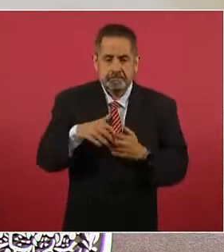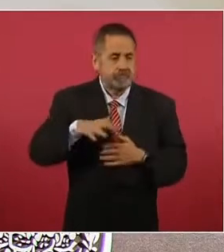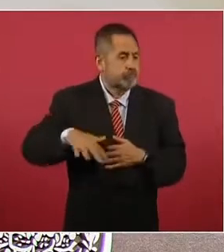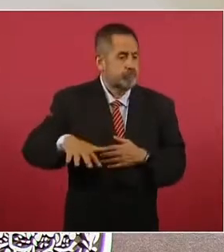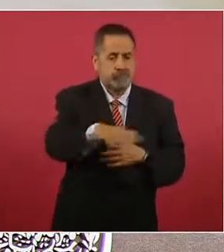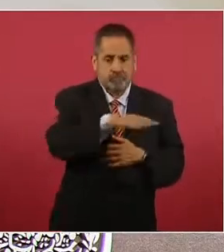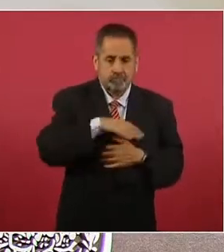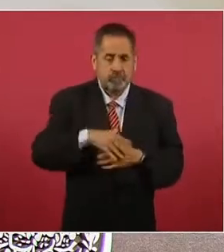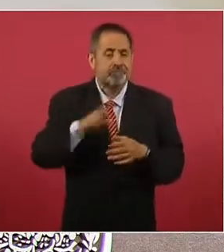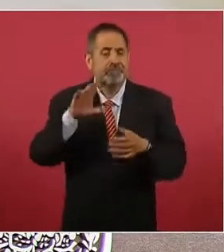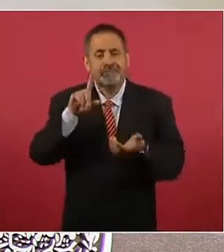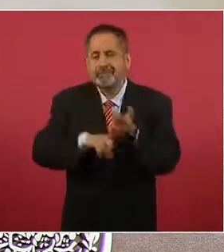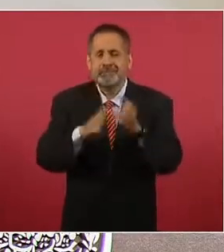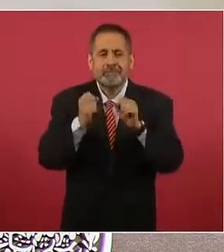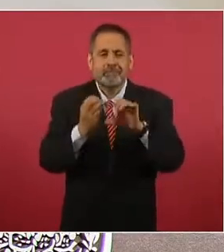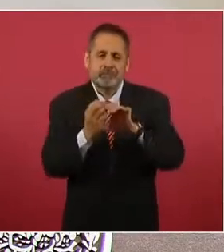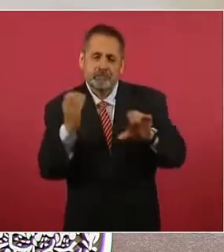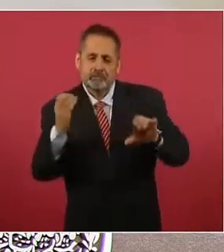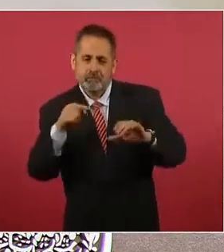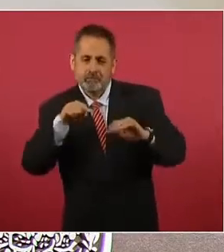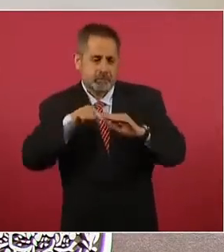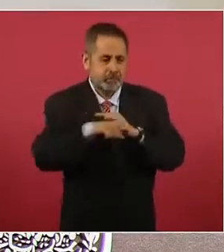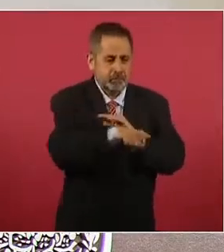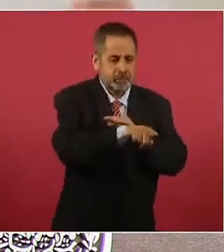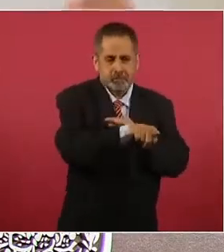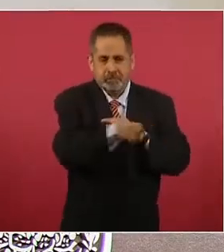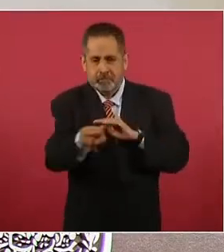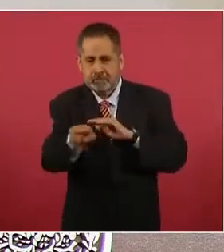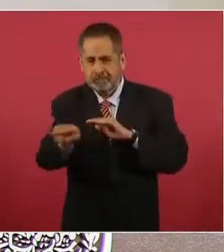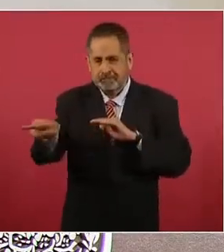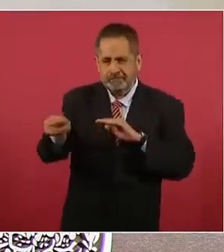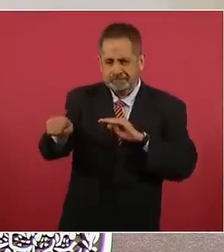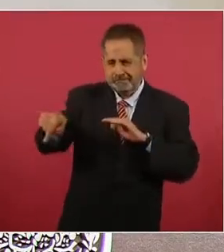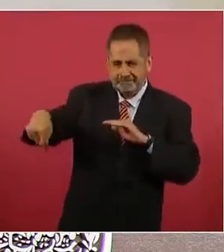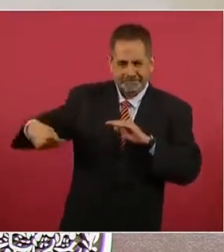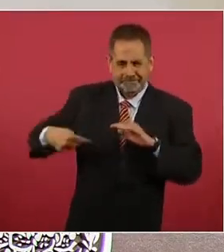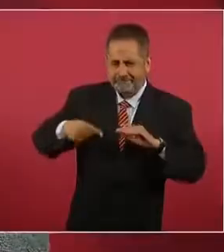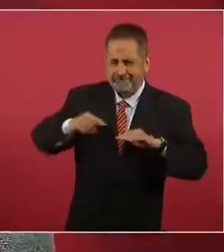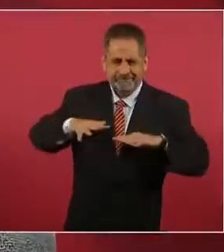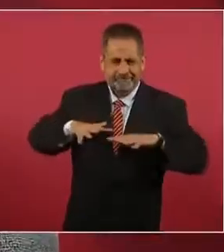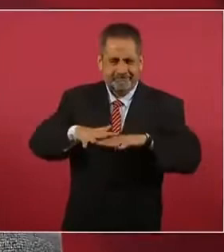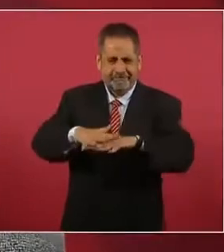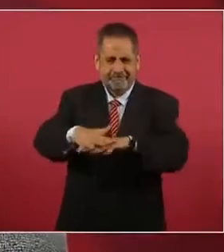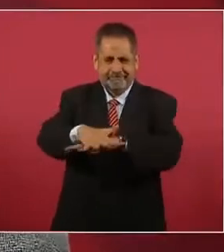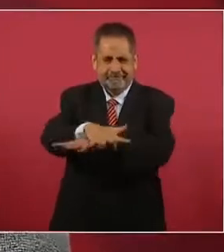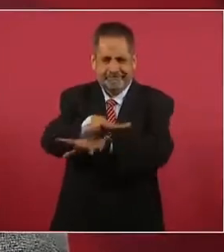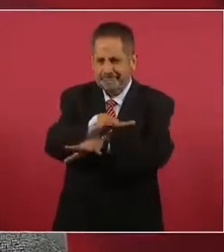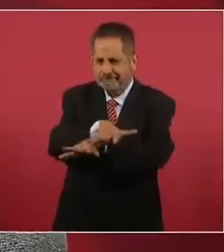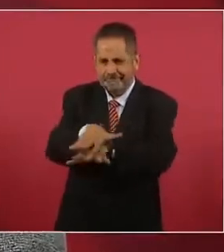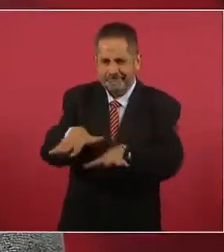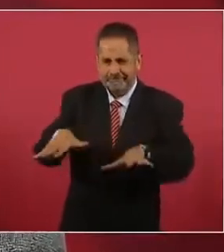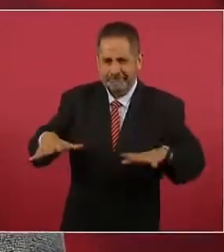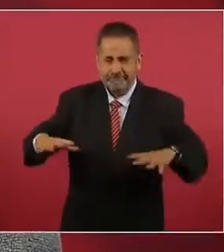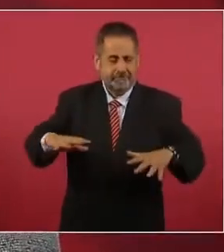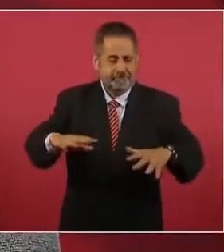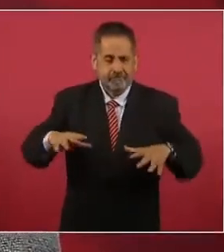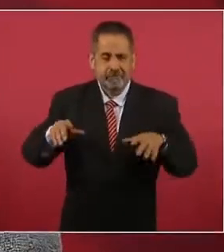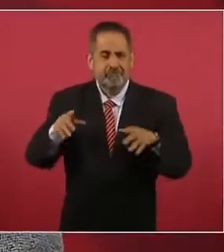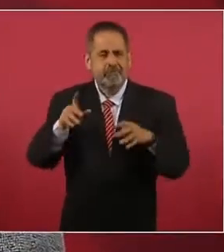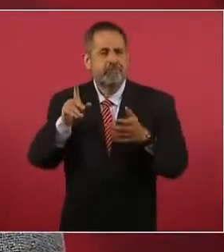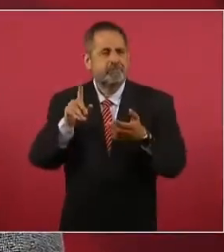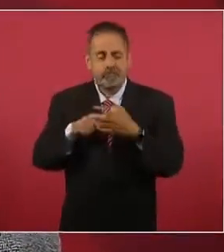tienen muchas tuberías y se integran una a otra. Y hay un rack principal que es como